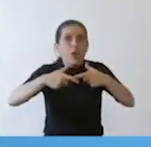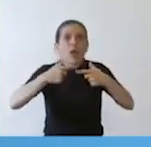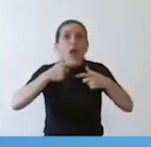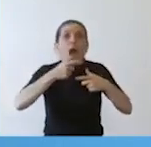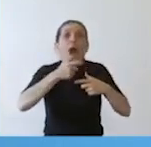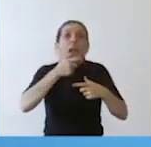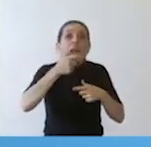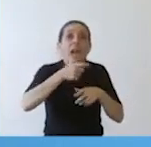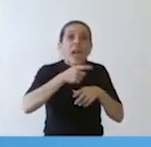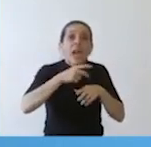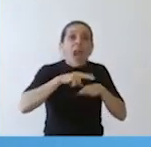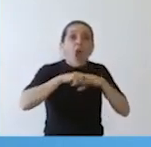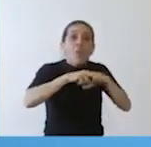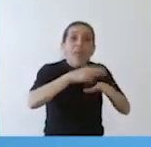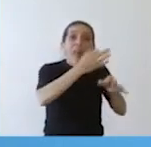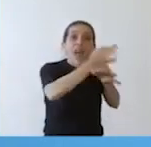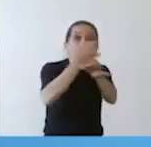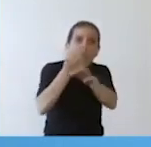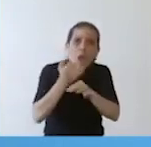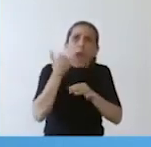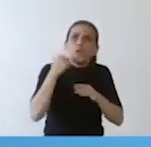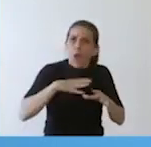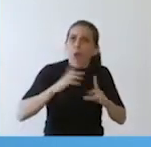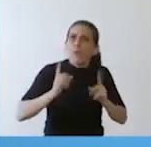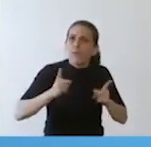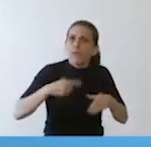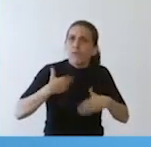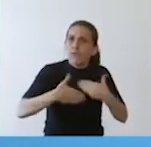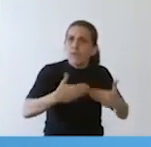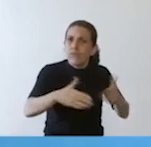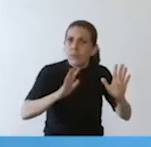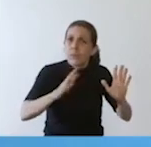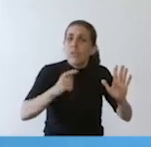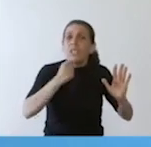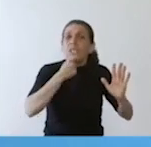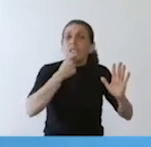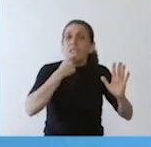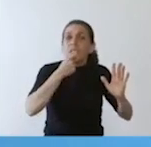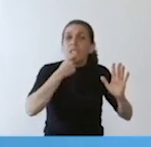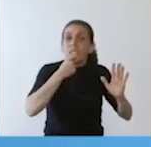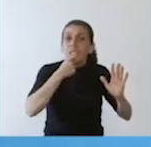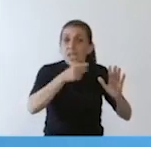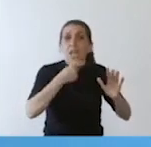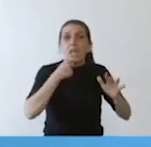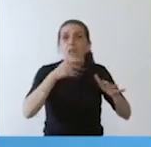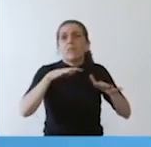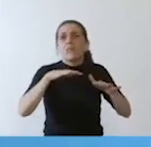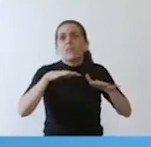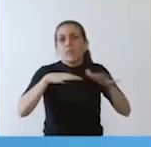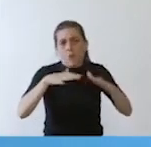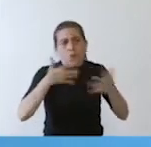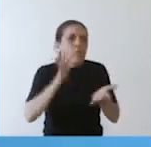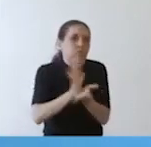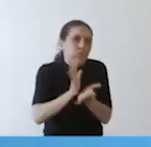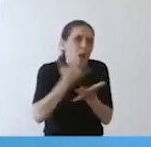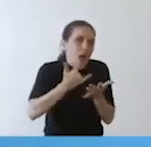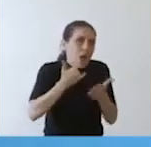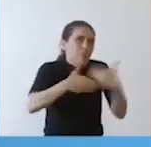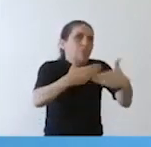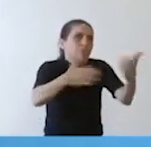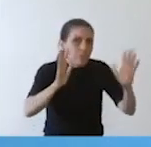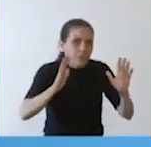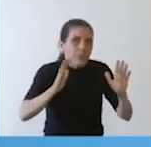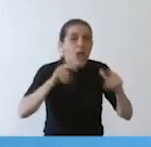escuelas sigue vigente y se está implementando. Al momento, de vuelta, en una situación dinámica, hoy, en este